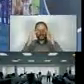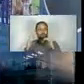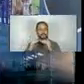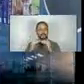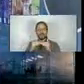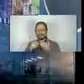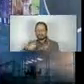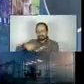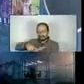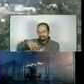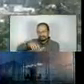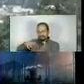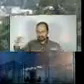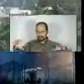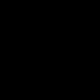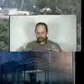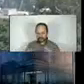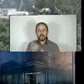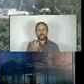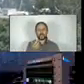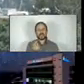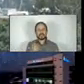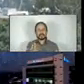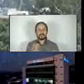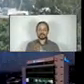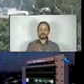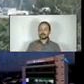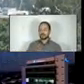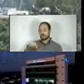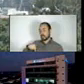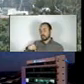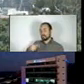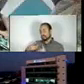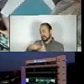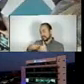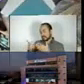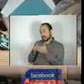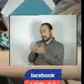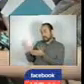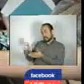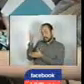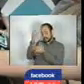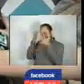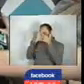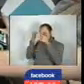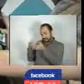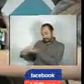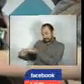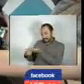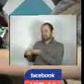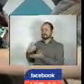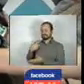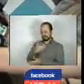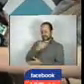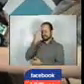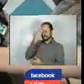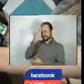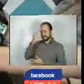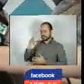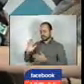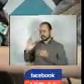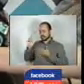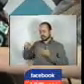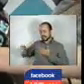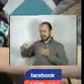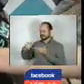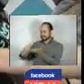de territorios a modificar. Está en manos de los diputados. Sí tenemos entendido de que hay un compromiso de abordar el